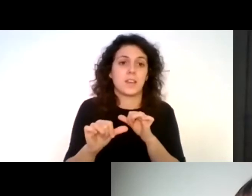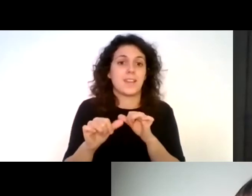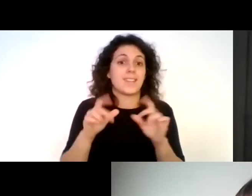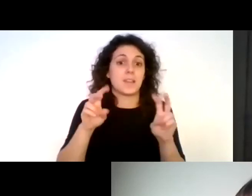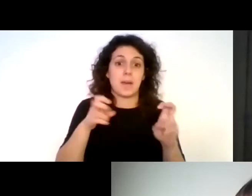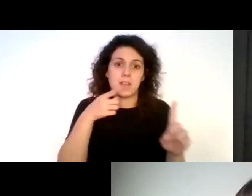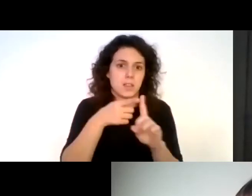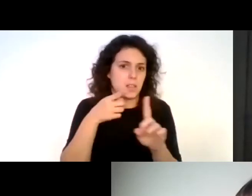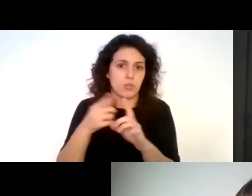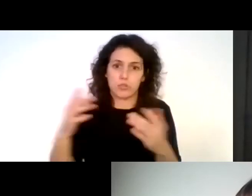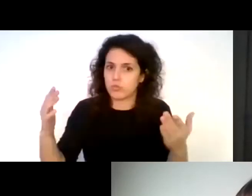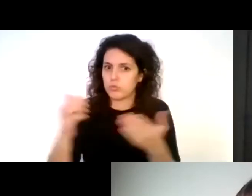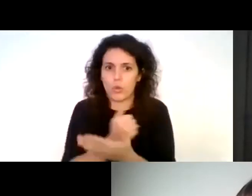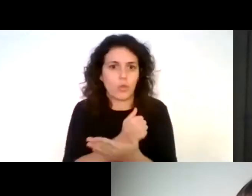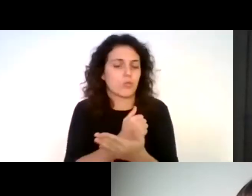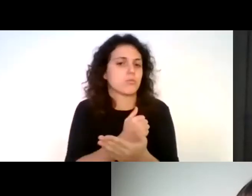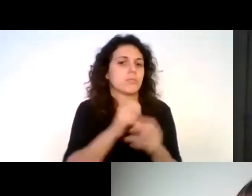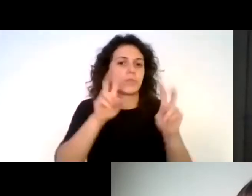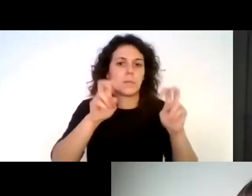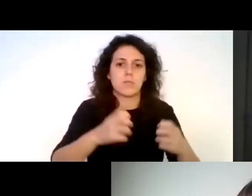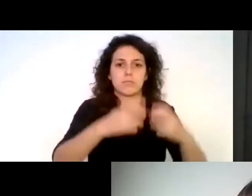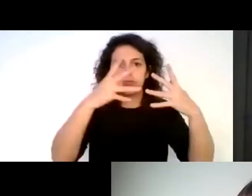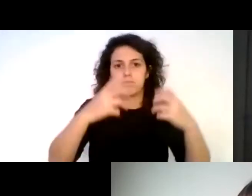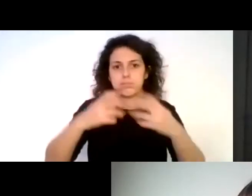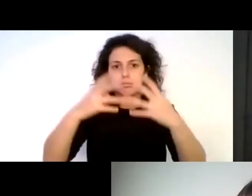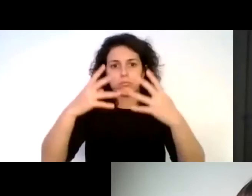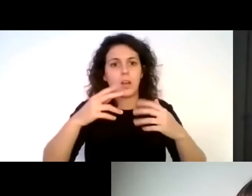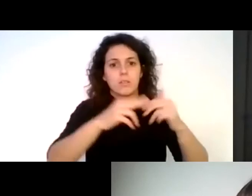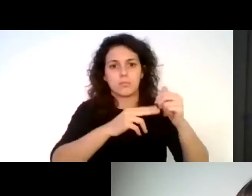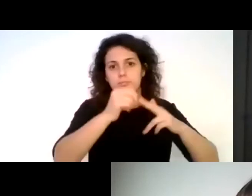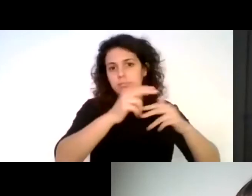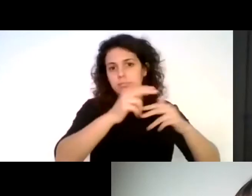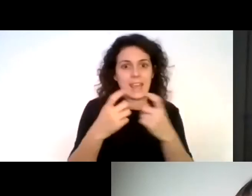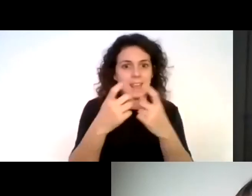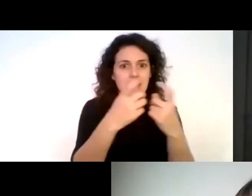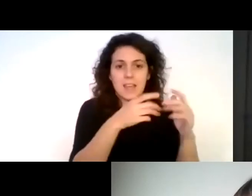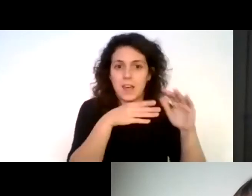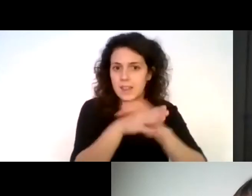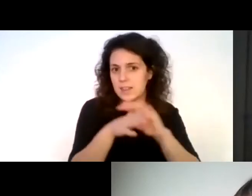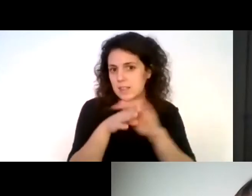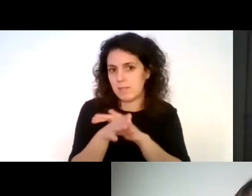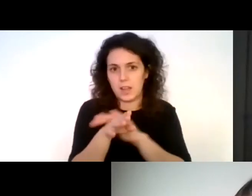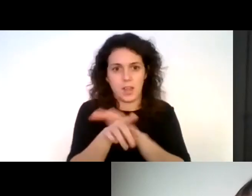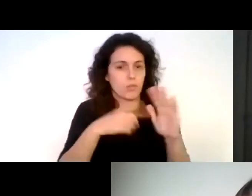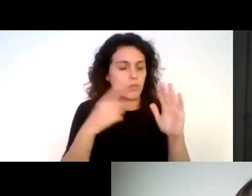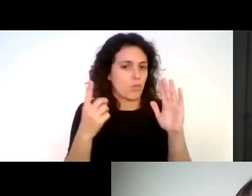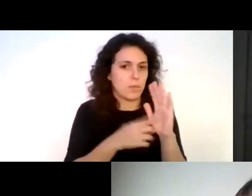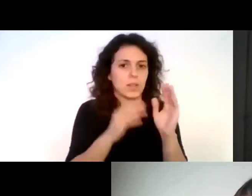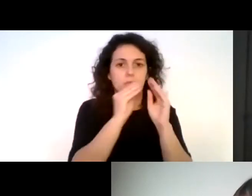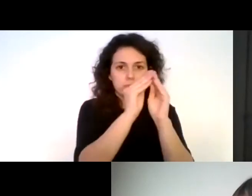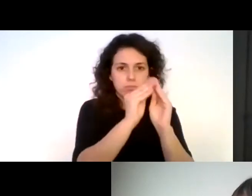destinos, cada obra ya se está realizando con todas las necesidades de accesibilidad y todas